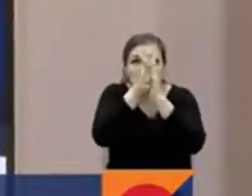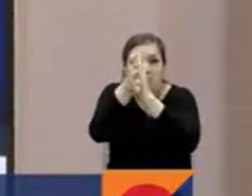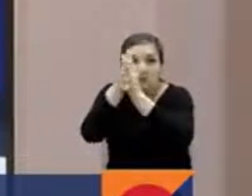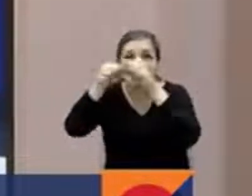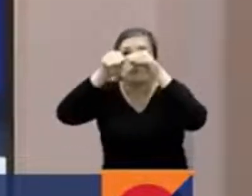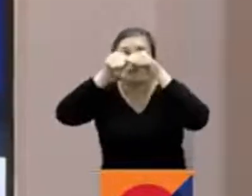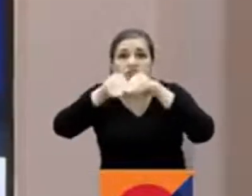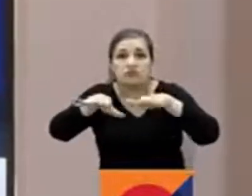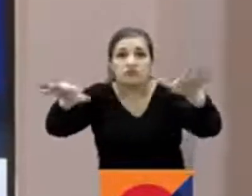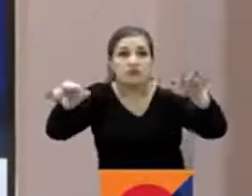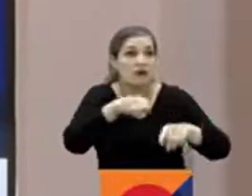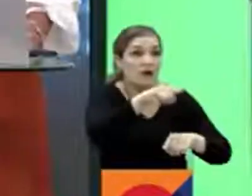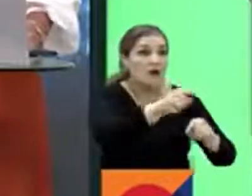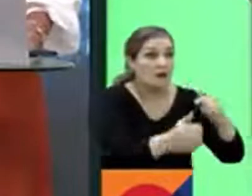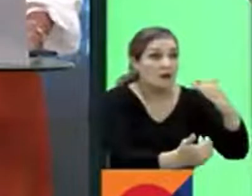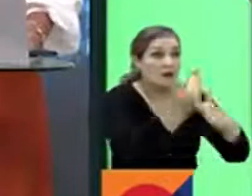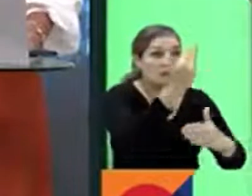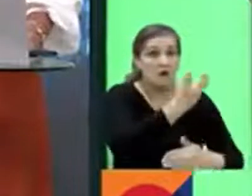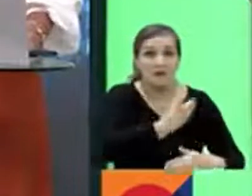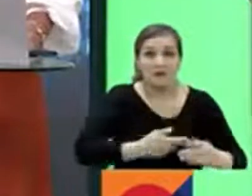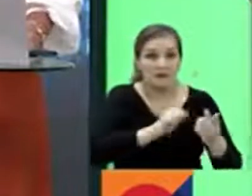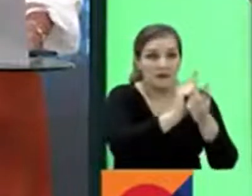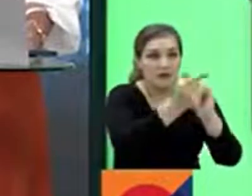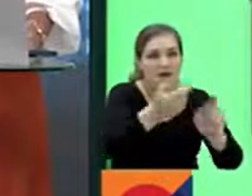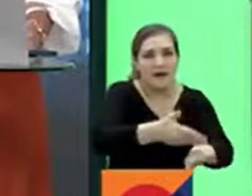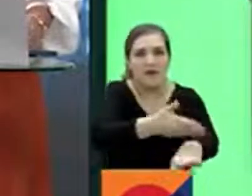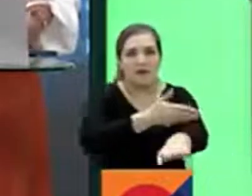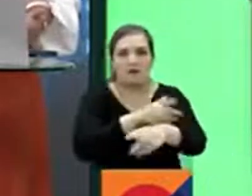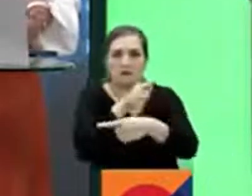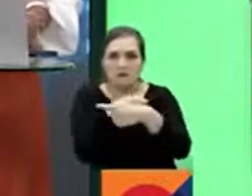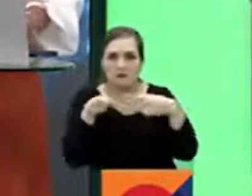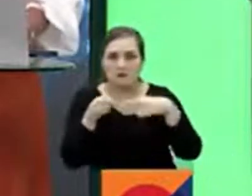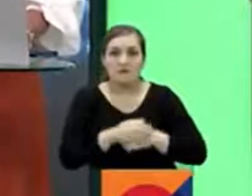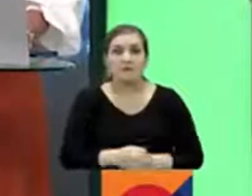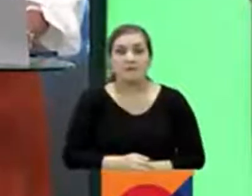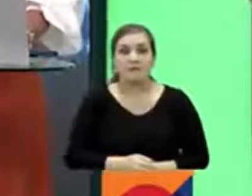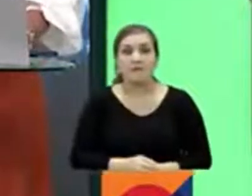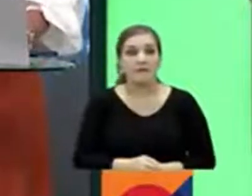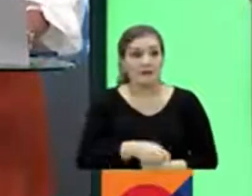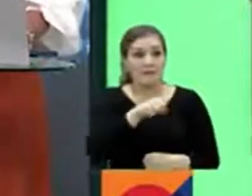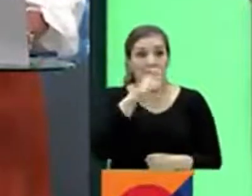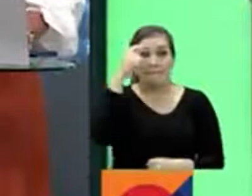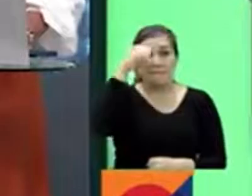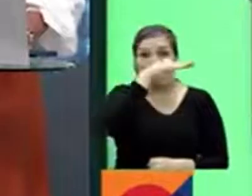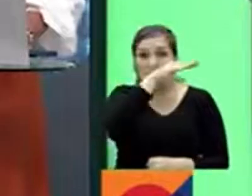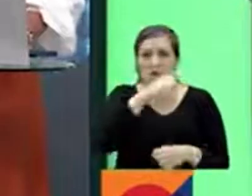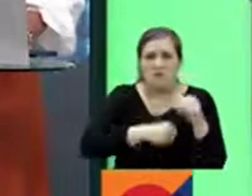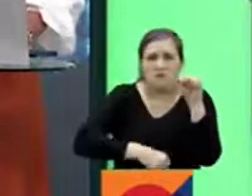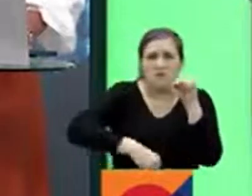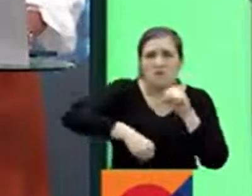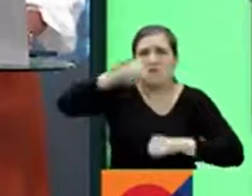la posesión del nuevo gobierno. Y la elección de Gustavo Petro generó reacciones de júbilo entre los mandatarios y